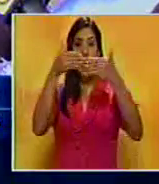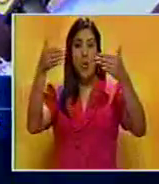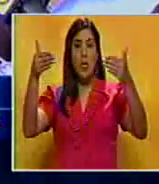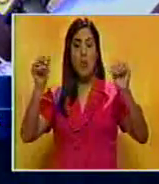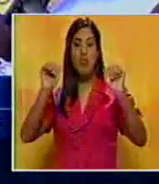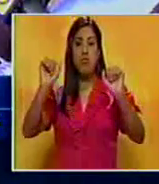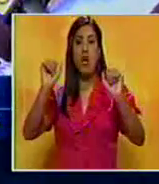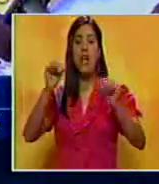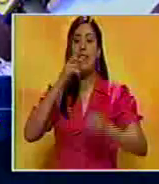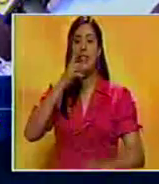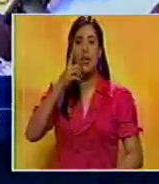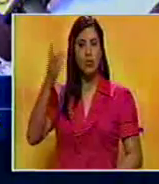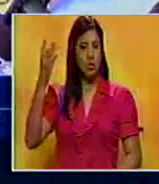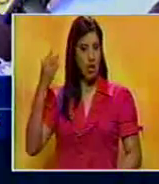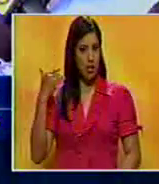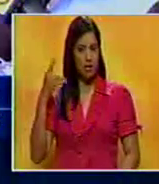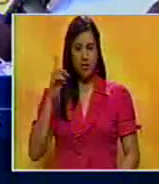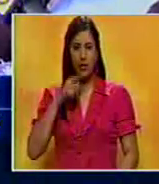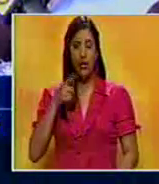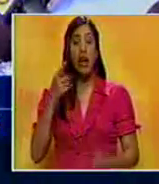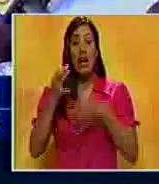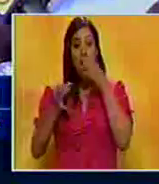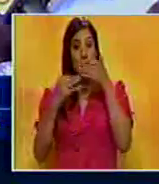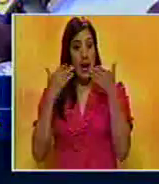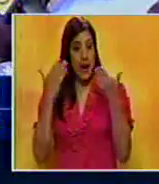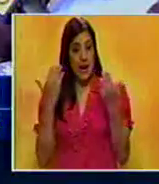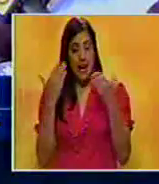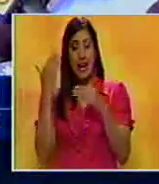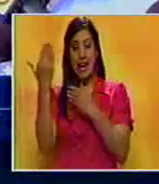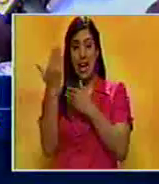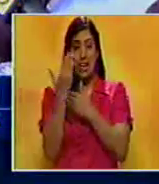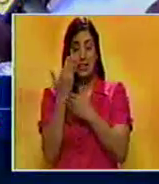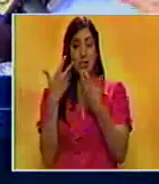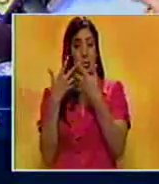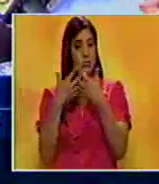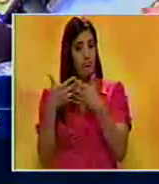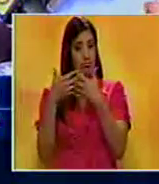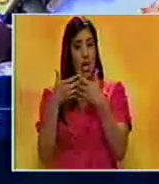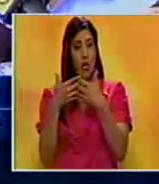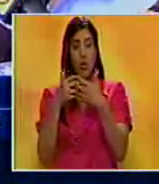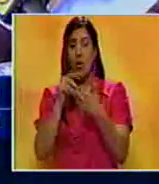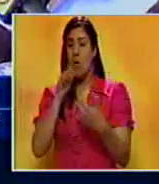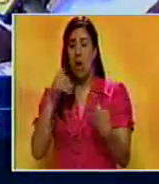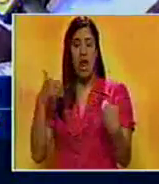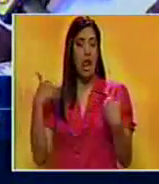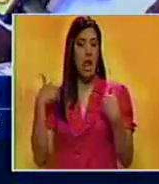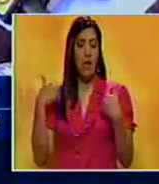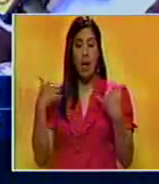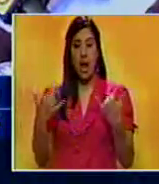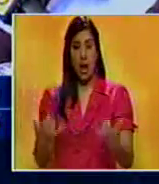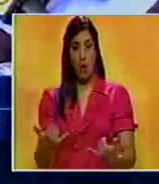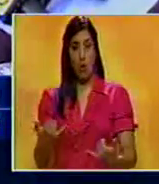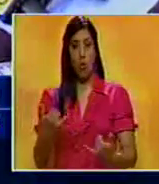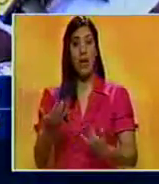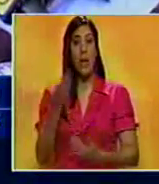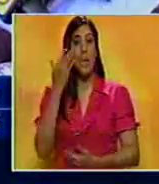económico denunciado recientemente y enfatizó que las sanciones de Estados Unidos no afectan